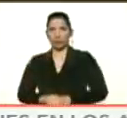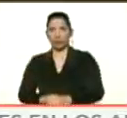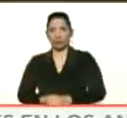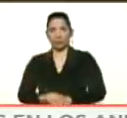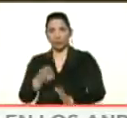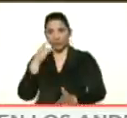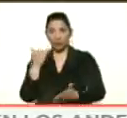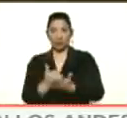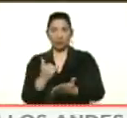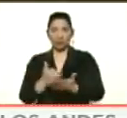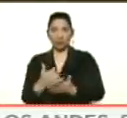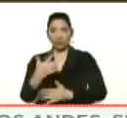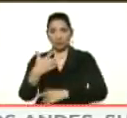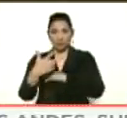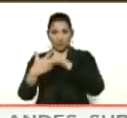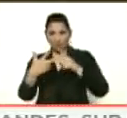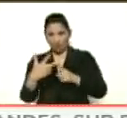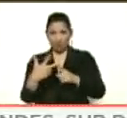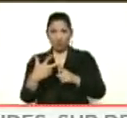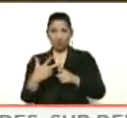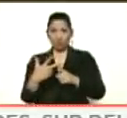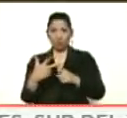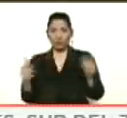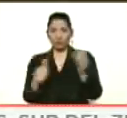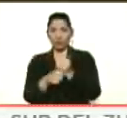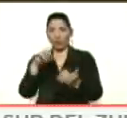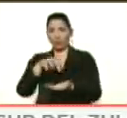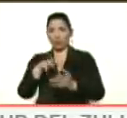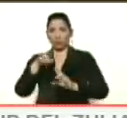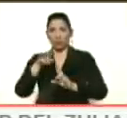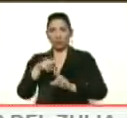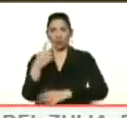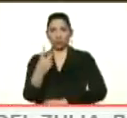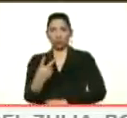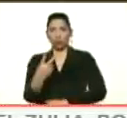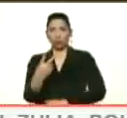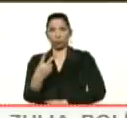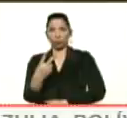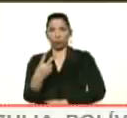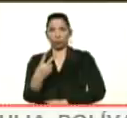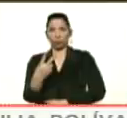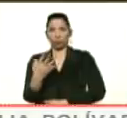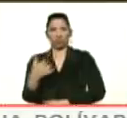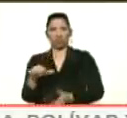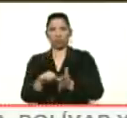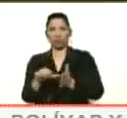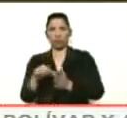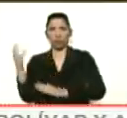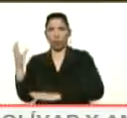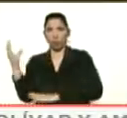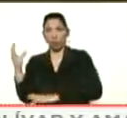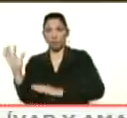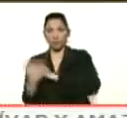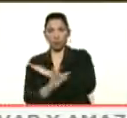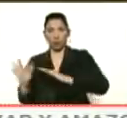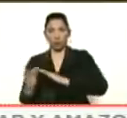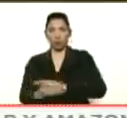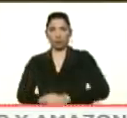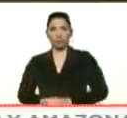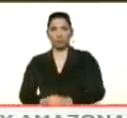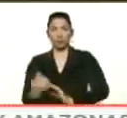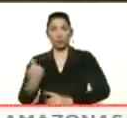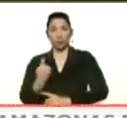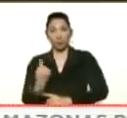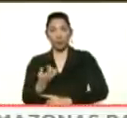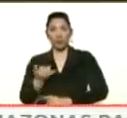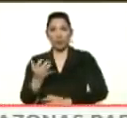que los tres casos detectados en el estado Táchira, dos provienen de esa frontera que no solamente